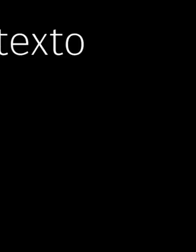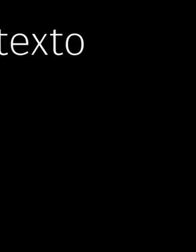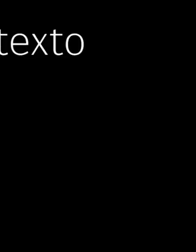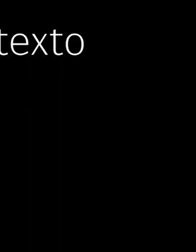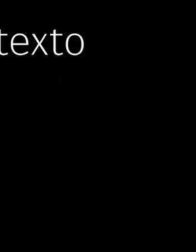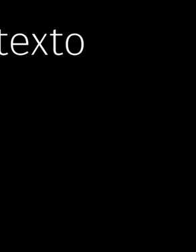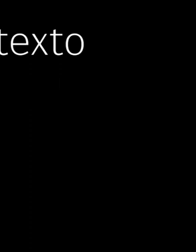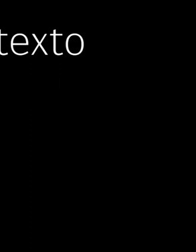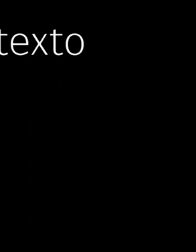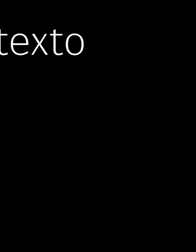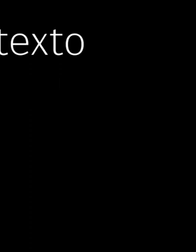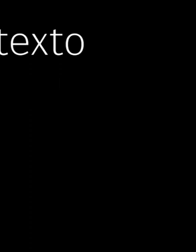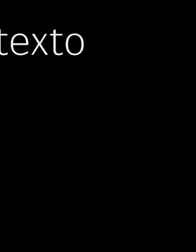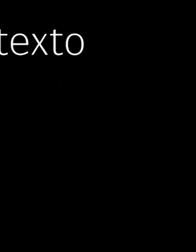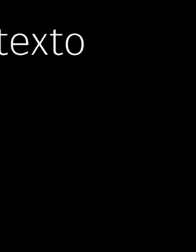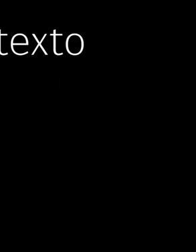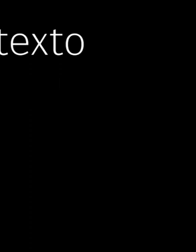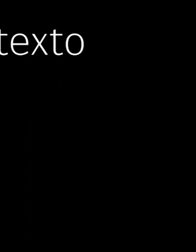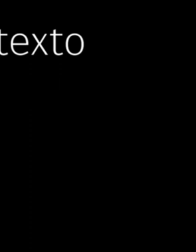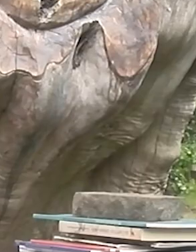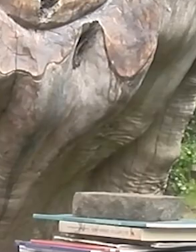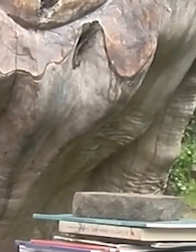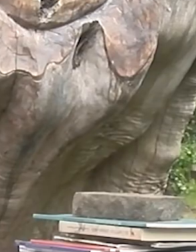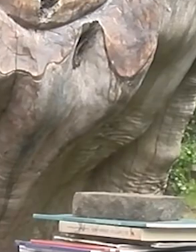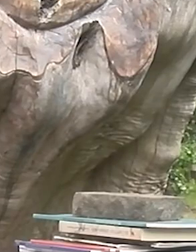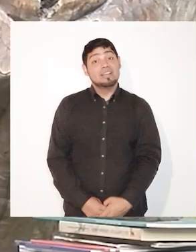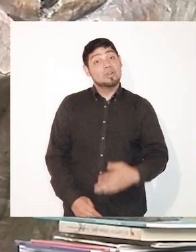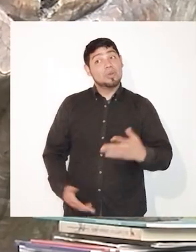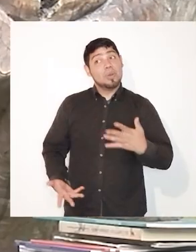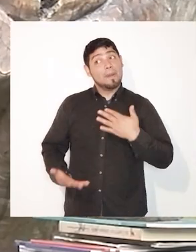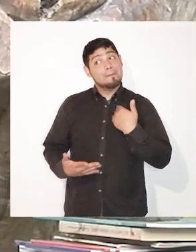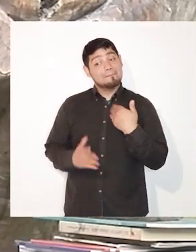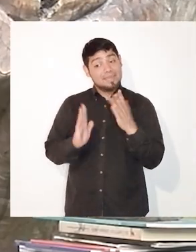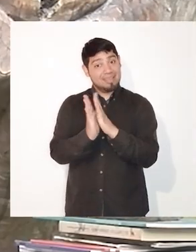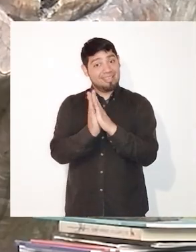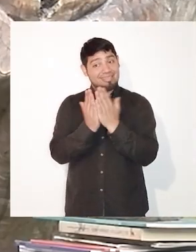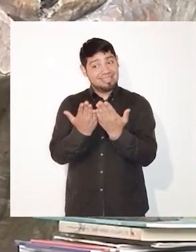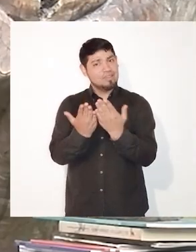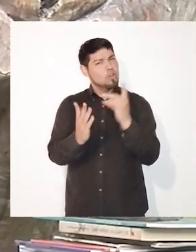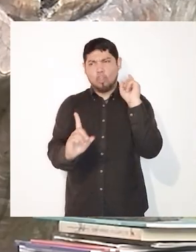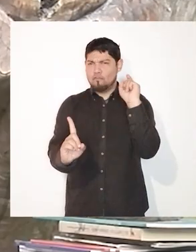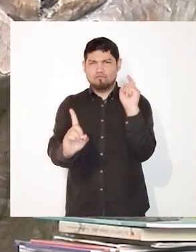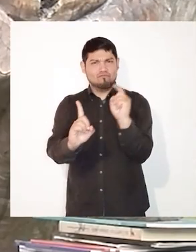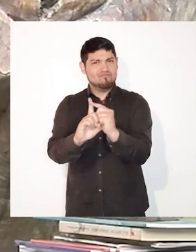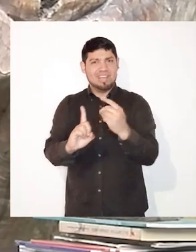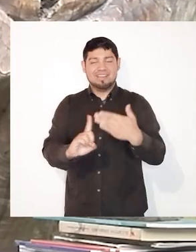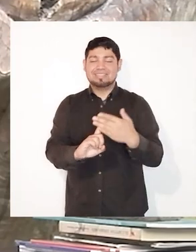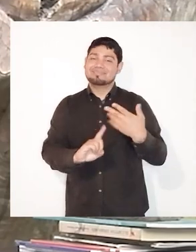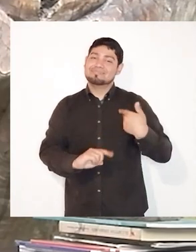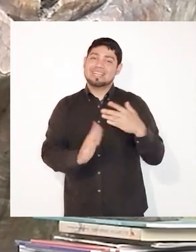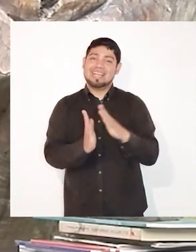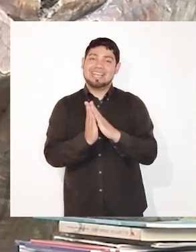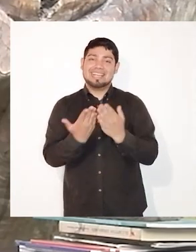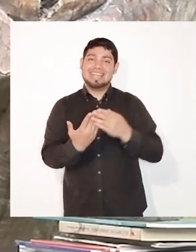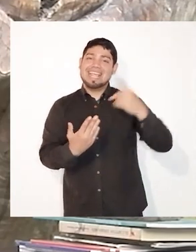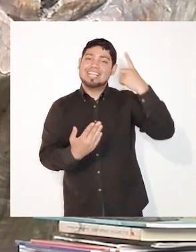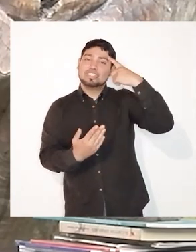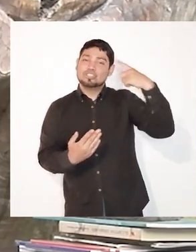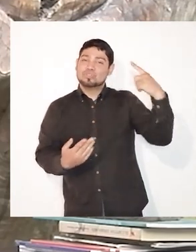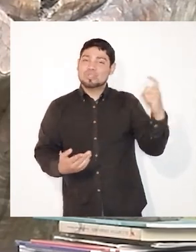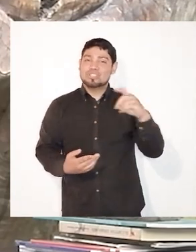¿cuál es el texto favorito y por qué? Uno de mis libros favoritos es, de todas maneras, El sueño de Elvis.